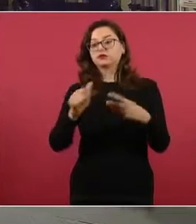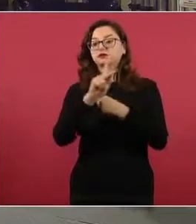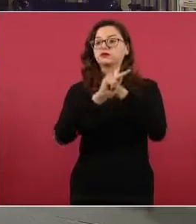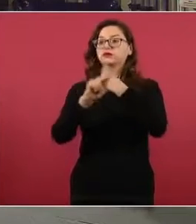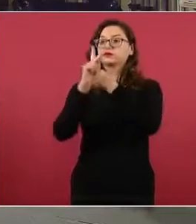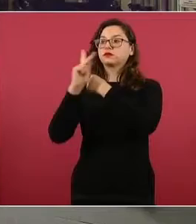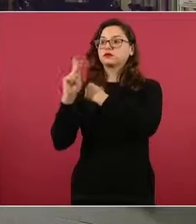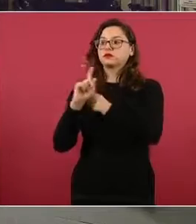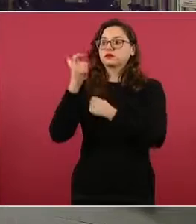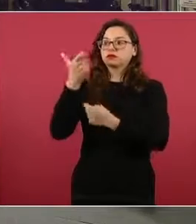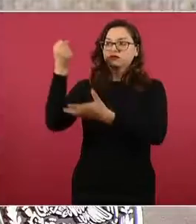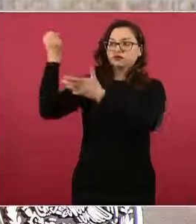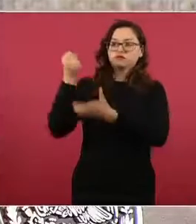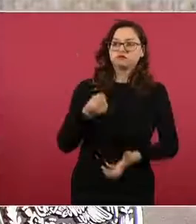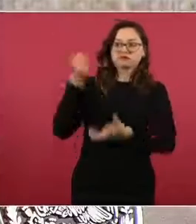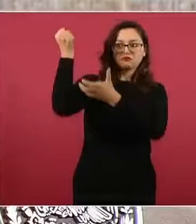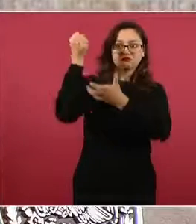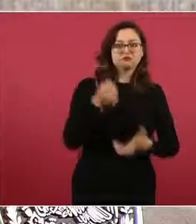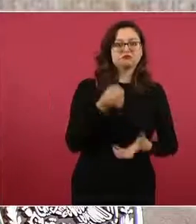o